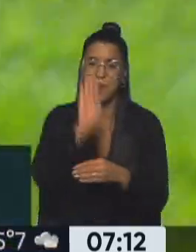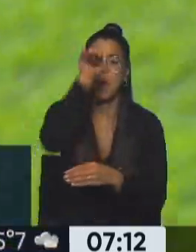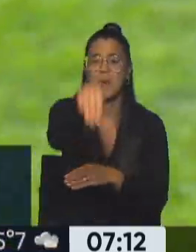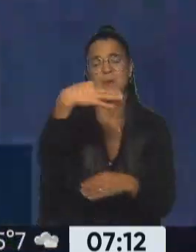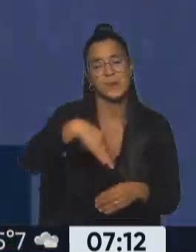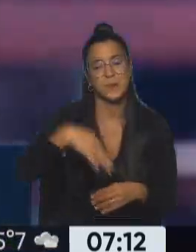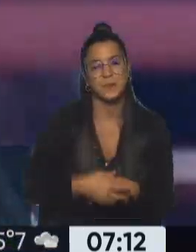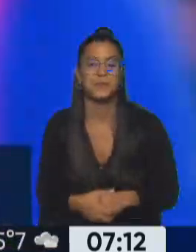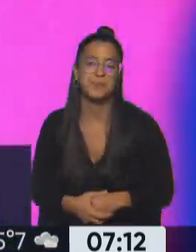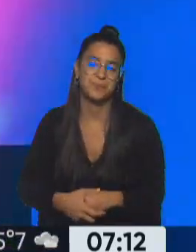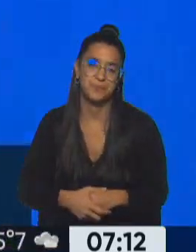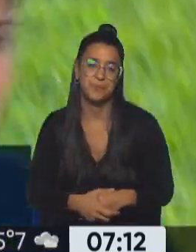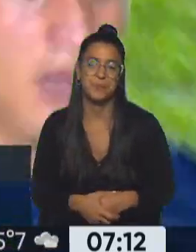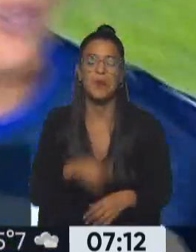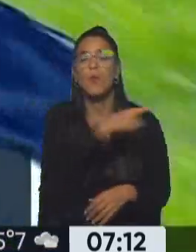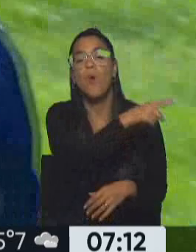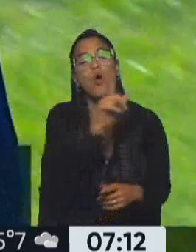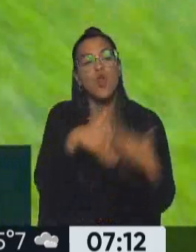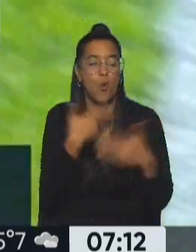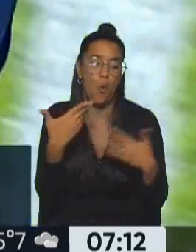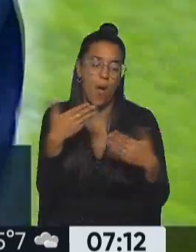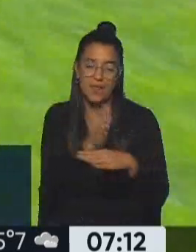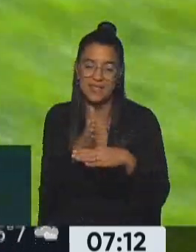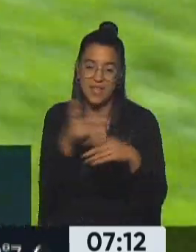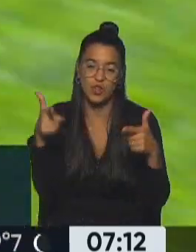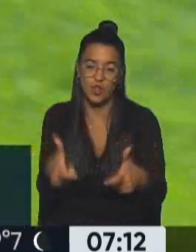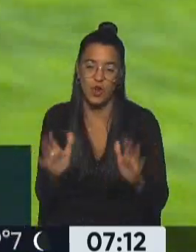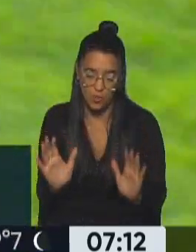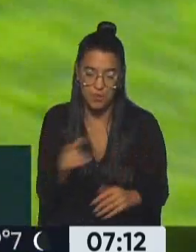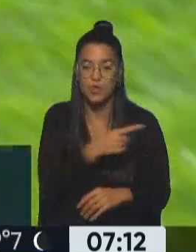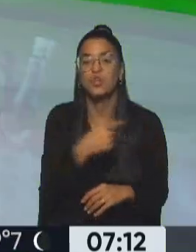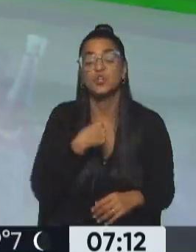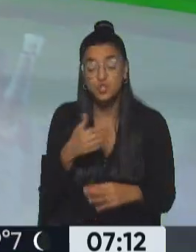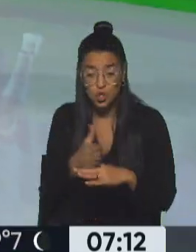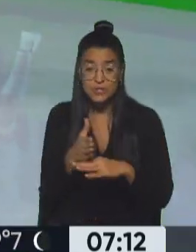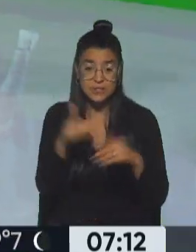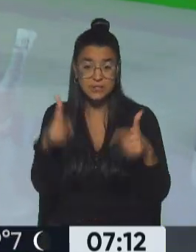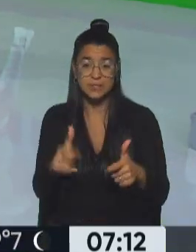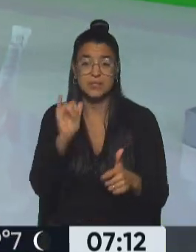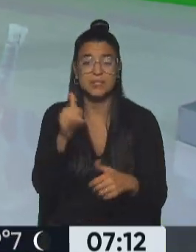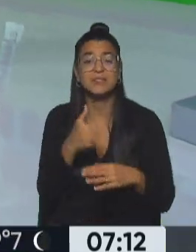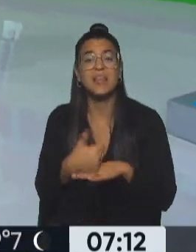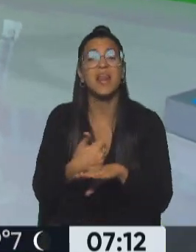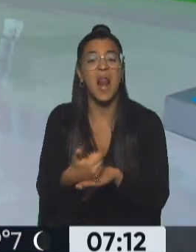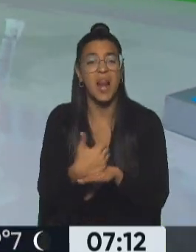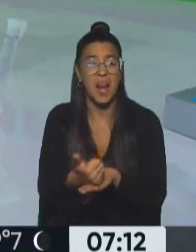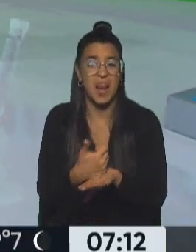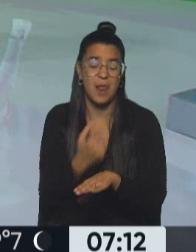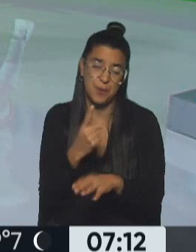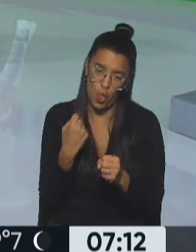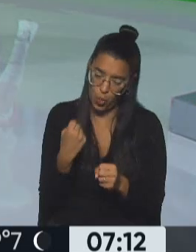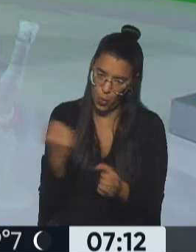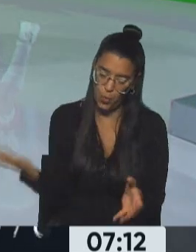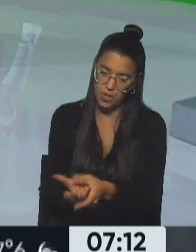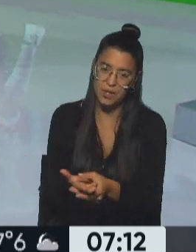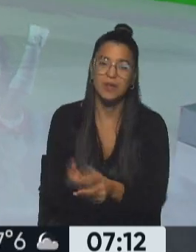Bien, usted, porque no fue centrodelantero, Puertas, pero bien, cuando, bien, en la época en que no, jugaba. Yo fui centrodelantero, pero... Central, marcador central, pero de los duros. El